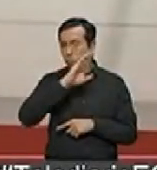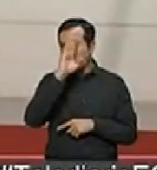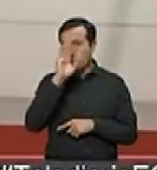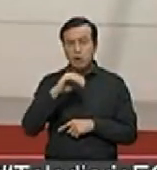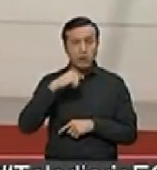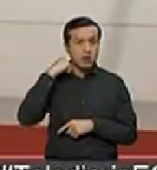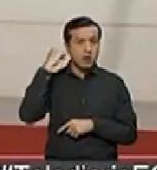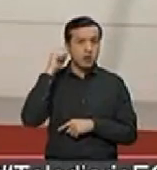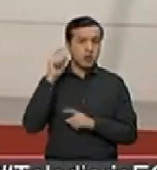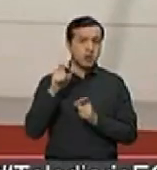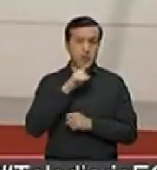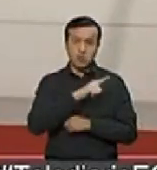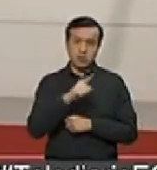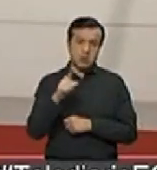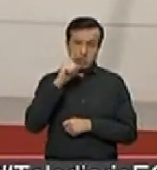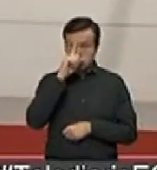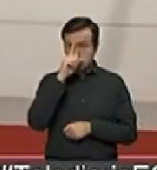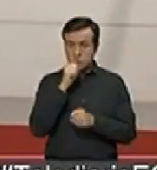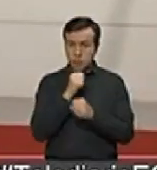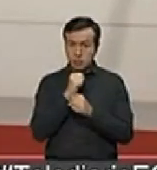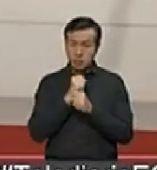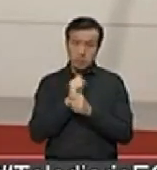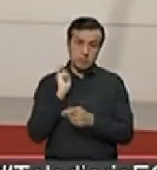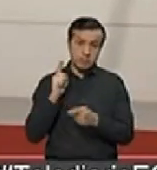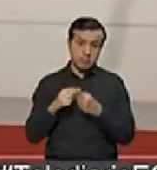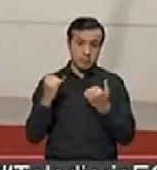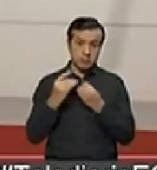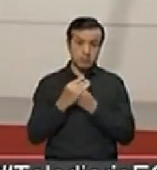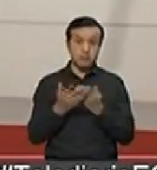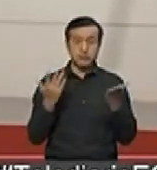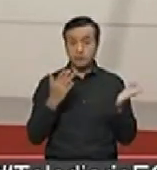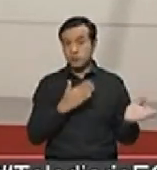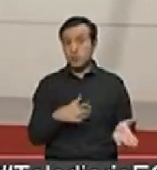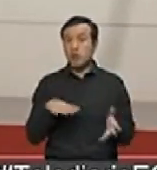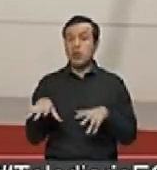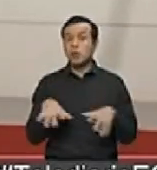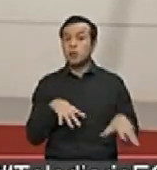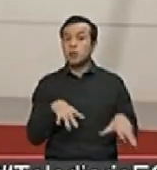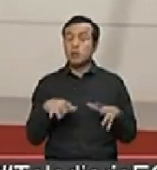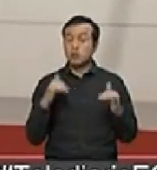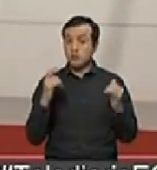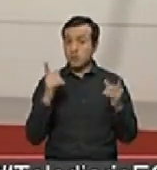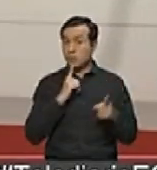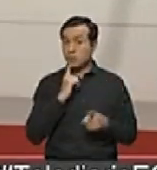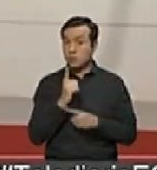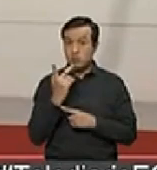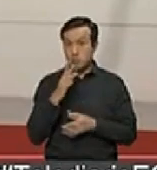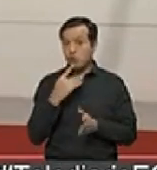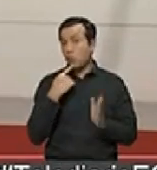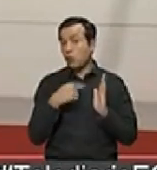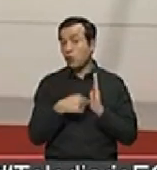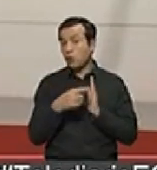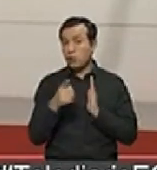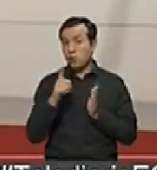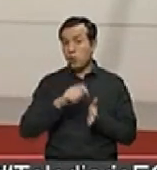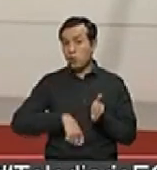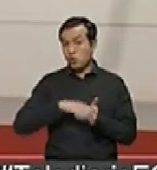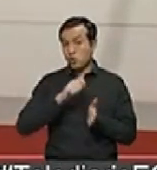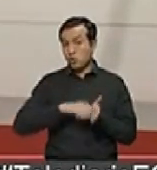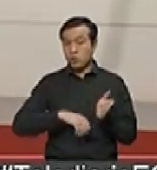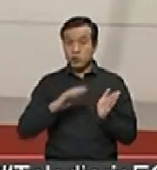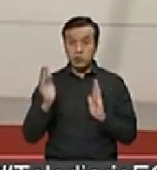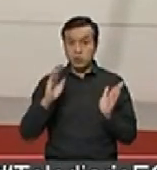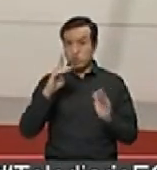derechos o beneficios a los trabajadores. Facilidad al momento de contratar es darle respuesta a actividades que se presentan actualmente. Por ejemplo, el contrato eventual de